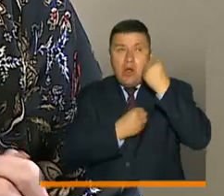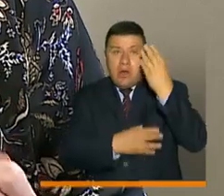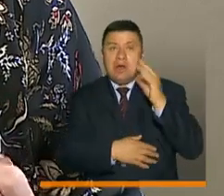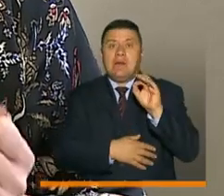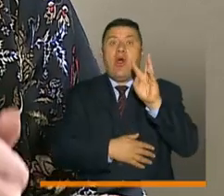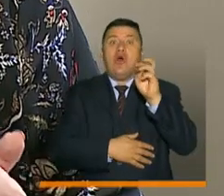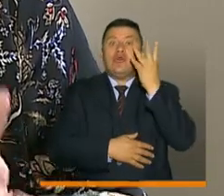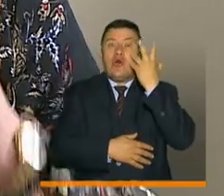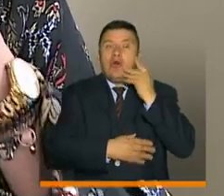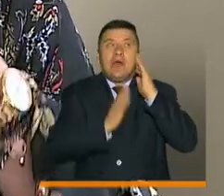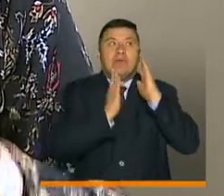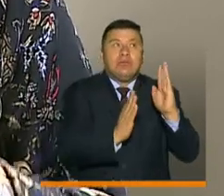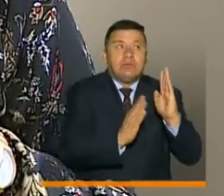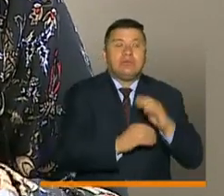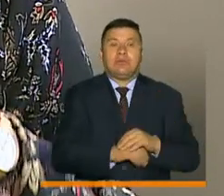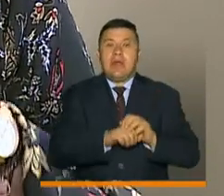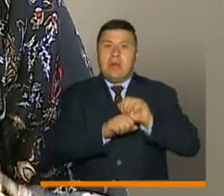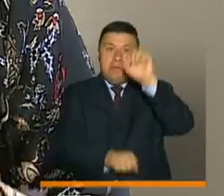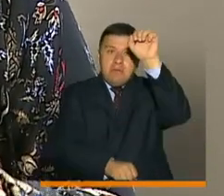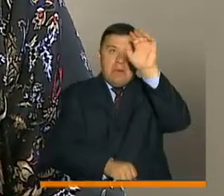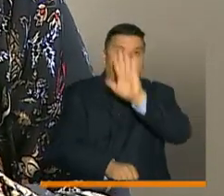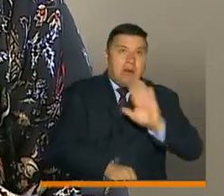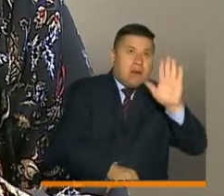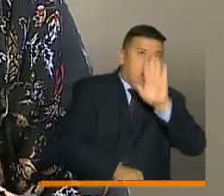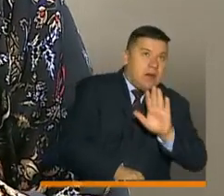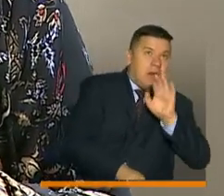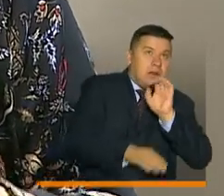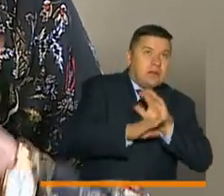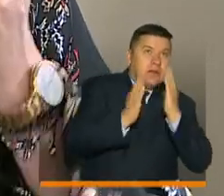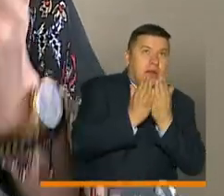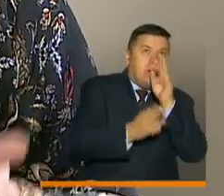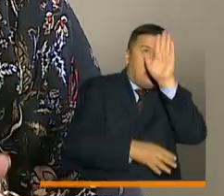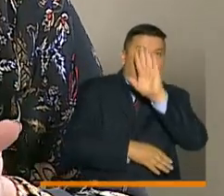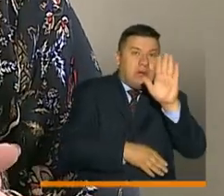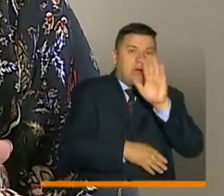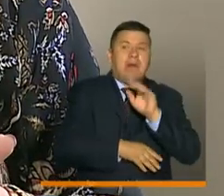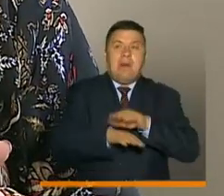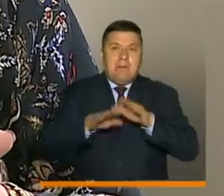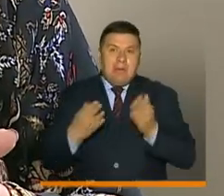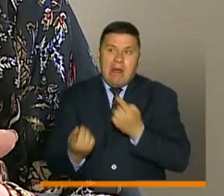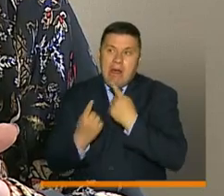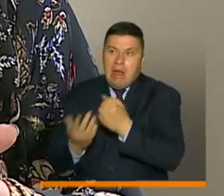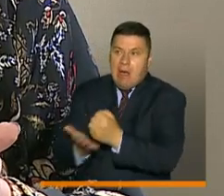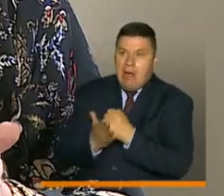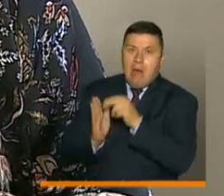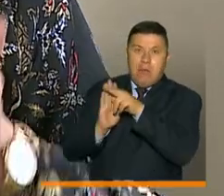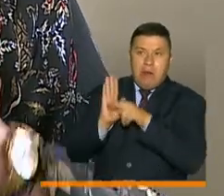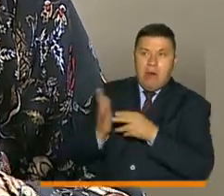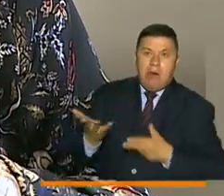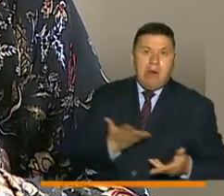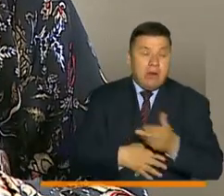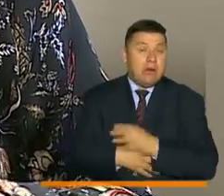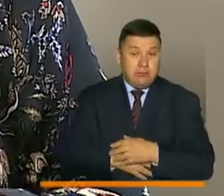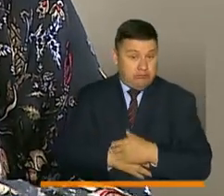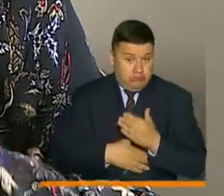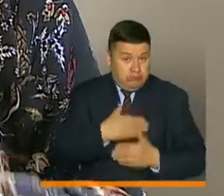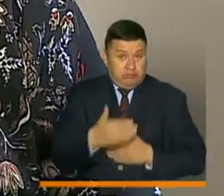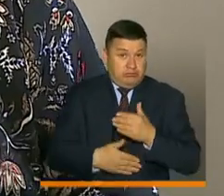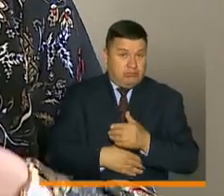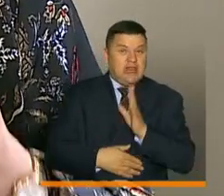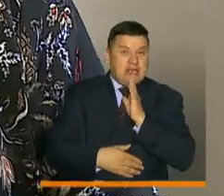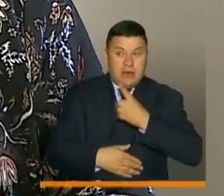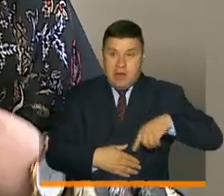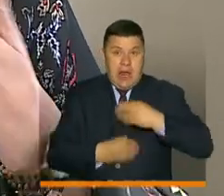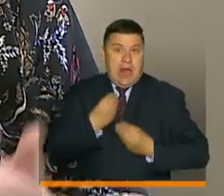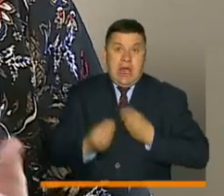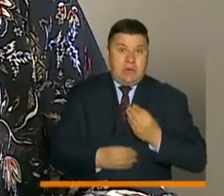8 días estar atento y montar mapa de riesgos por cada entidad territorial. Mesa de ayuda para revisión de protocolos, porque esto lo hacemos entre